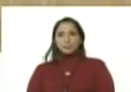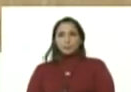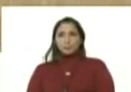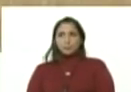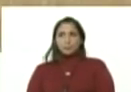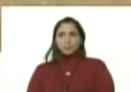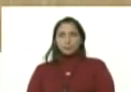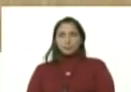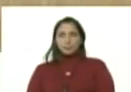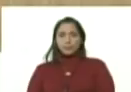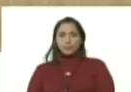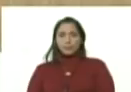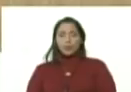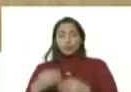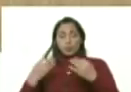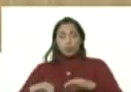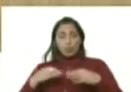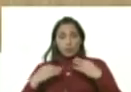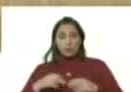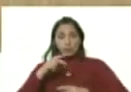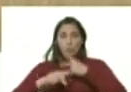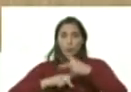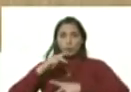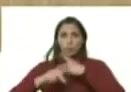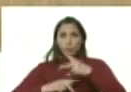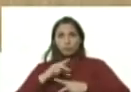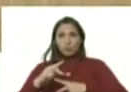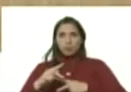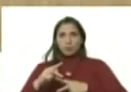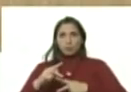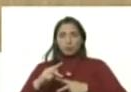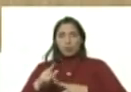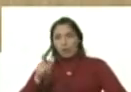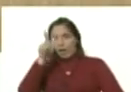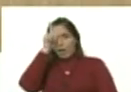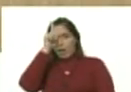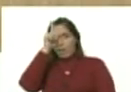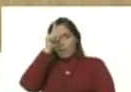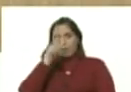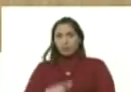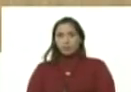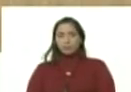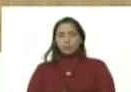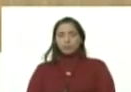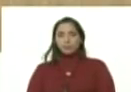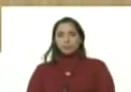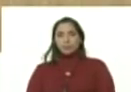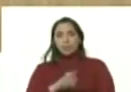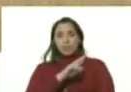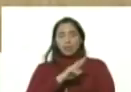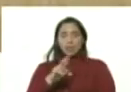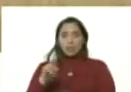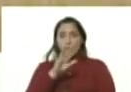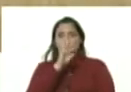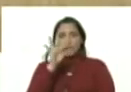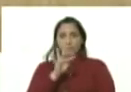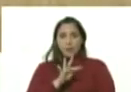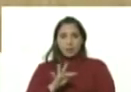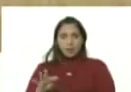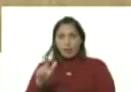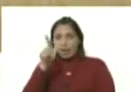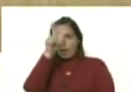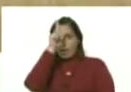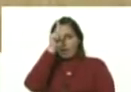la normalización, el proceso de normalización con Alemania, con la República Federal de